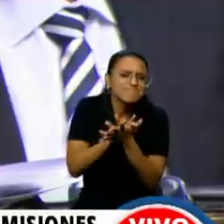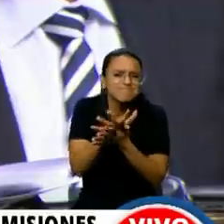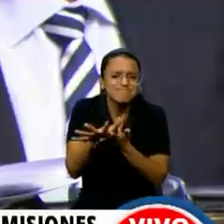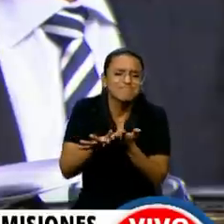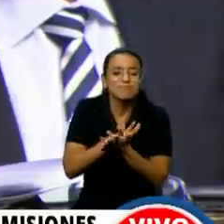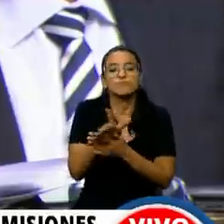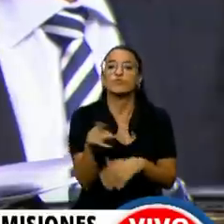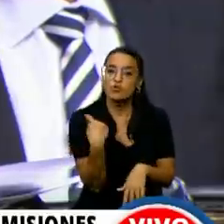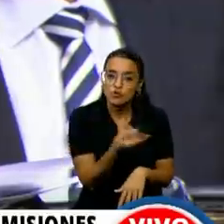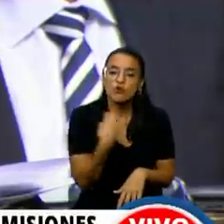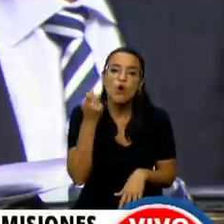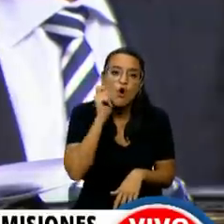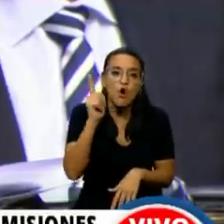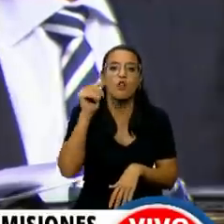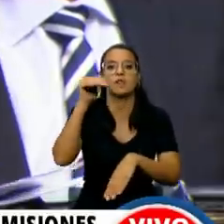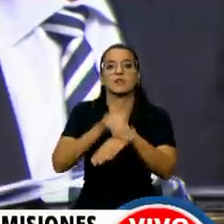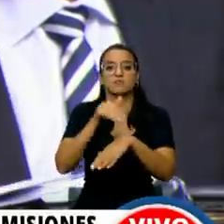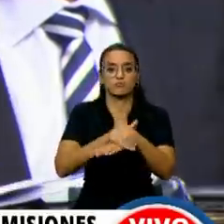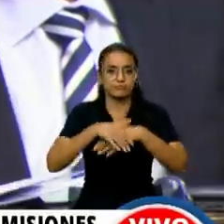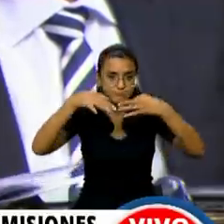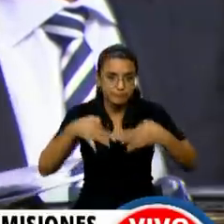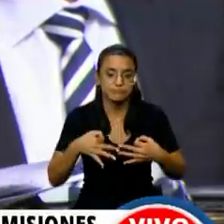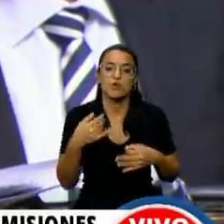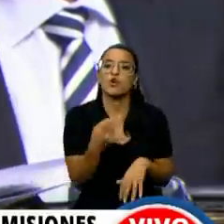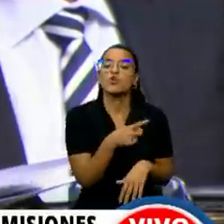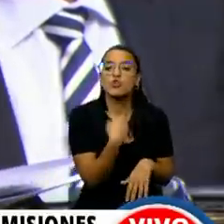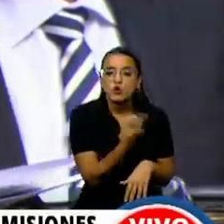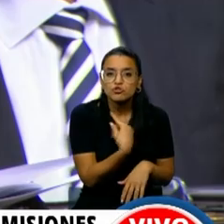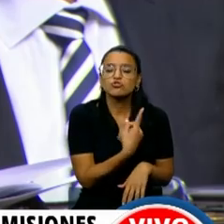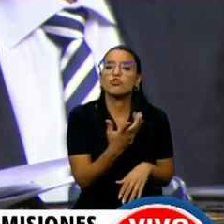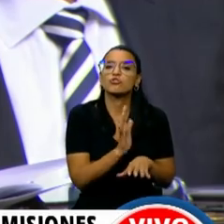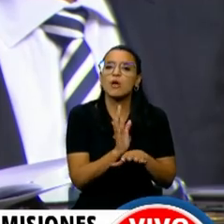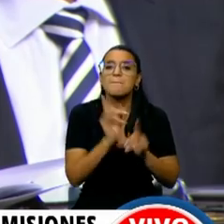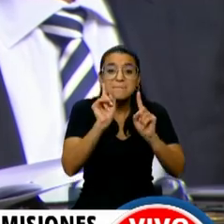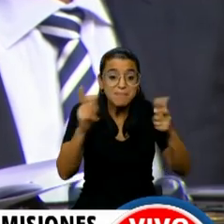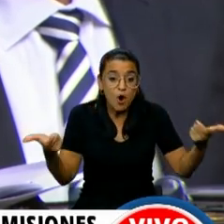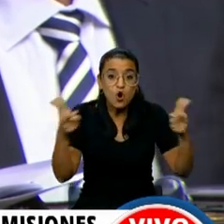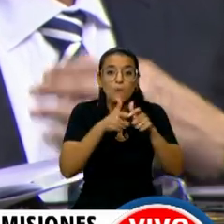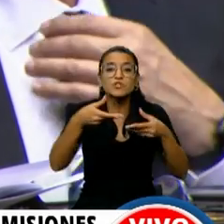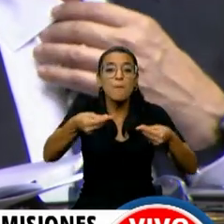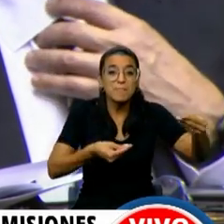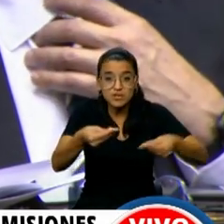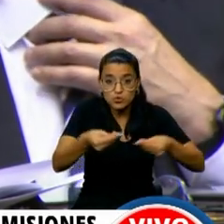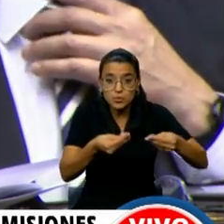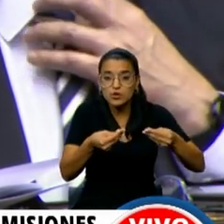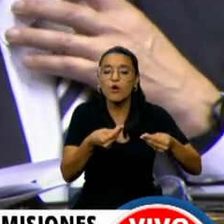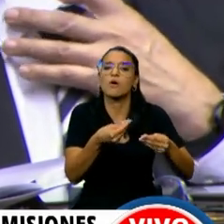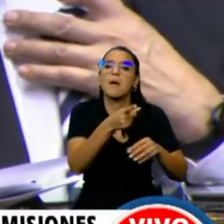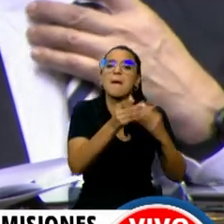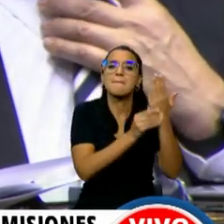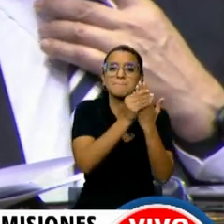hemos llevado a un compromiso que le hemos sacado inclusive en la comisión de presupuesto al